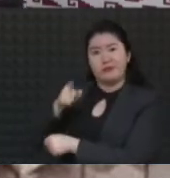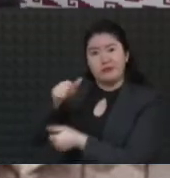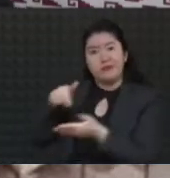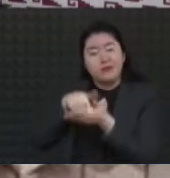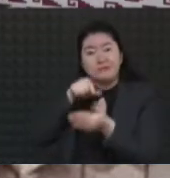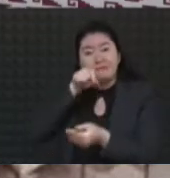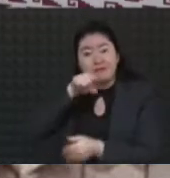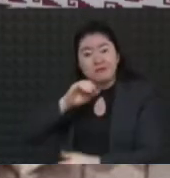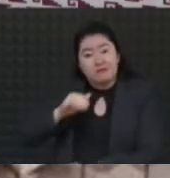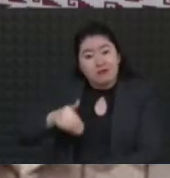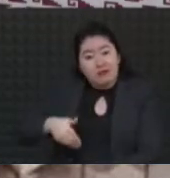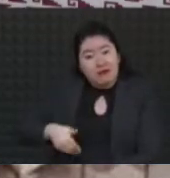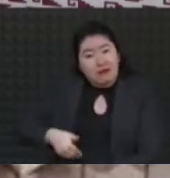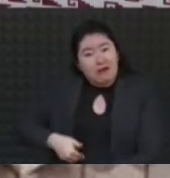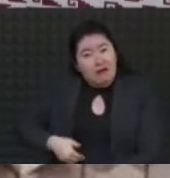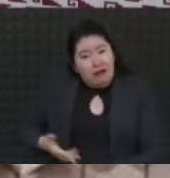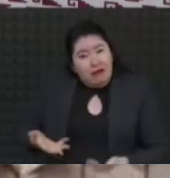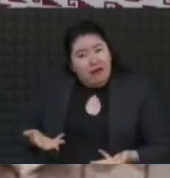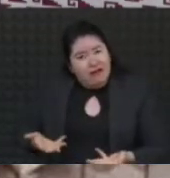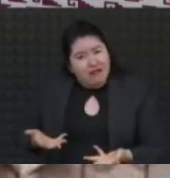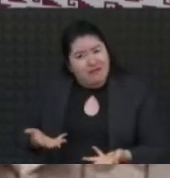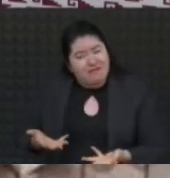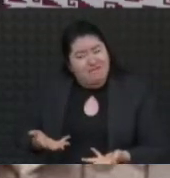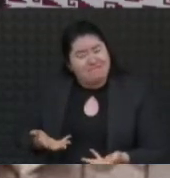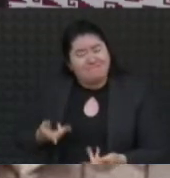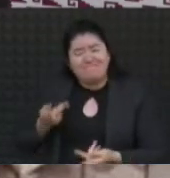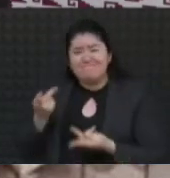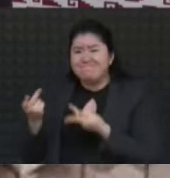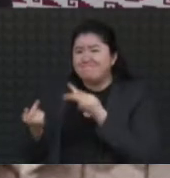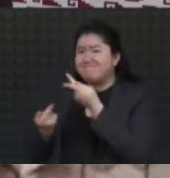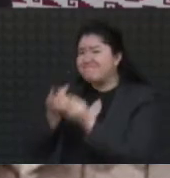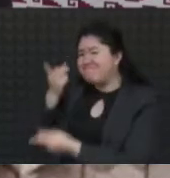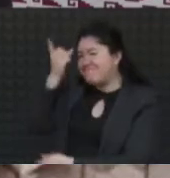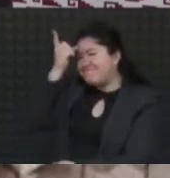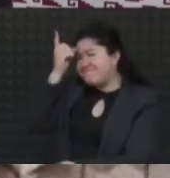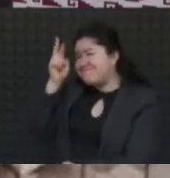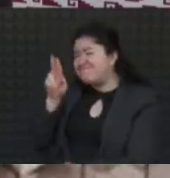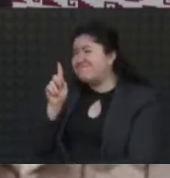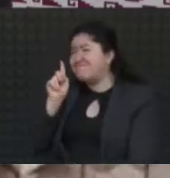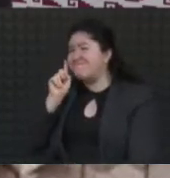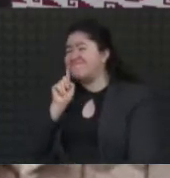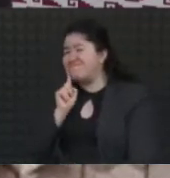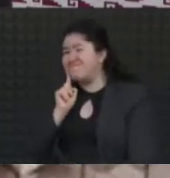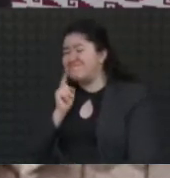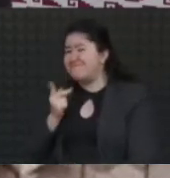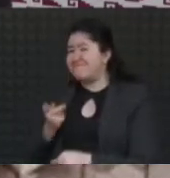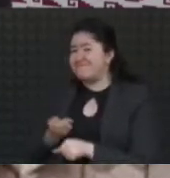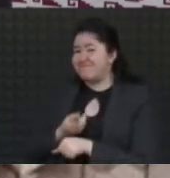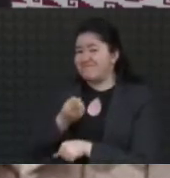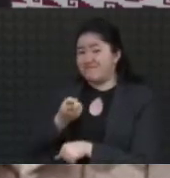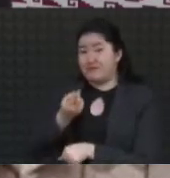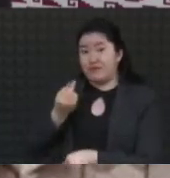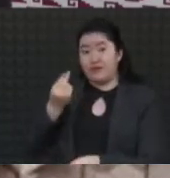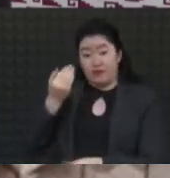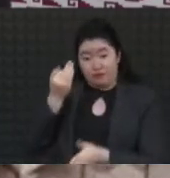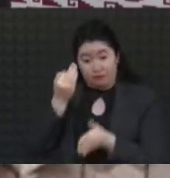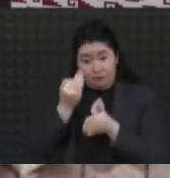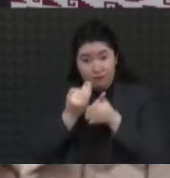accidente. Doctora, ¿esto implica que no hubo mantenimiento necesario